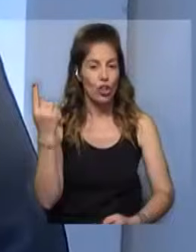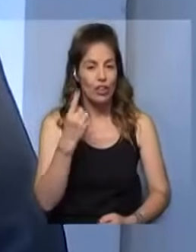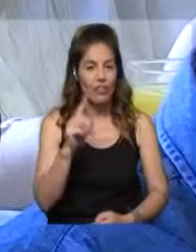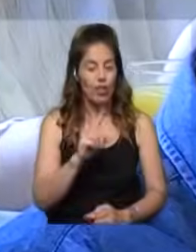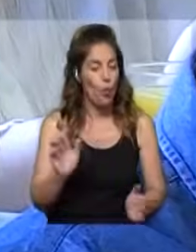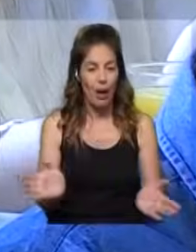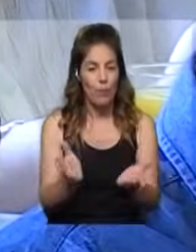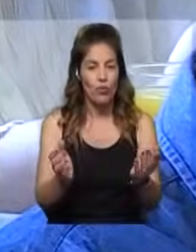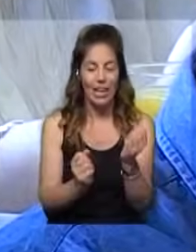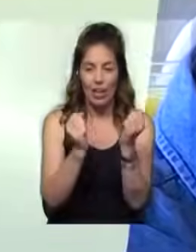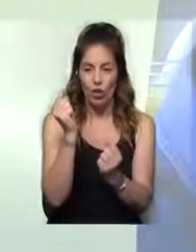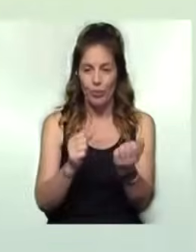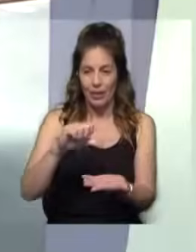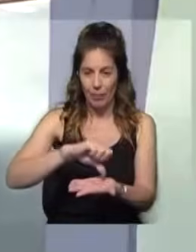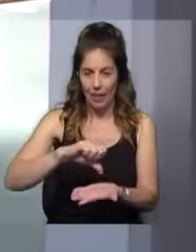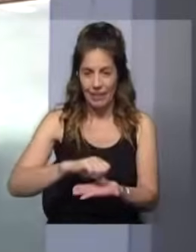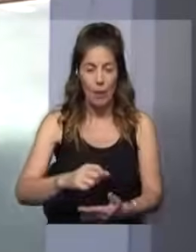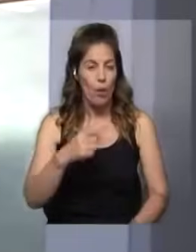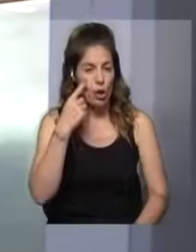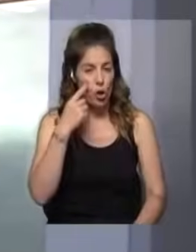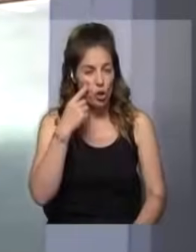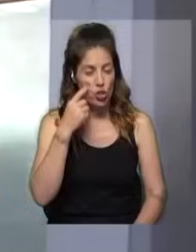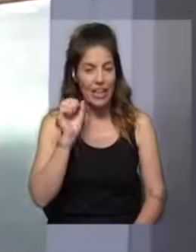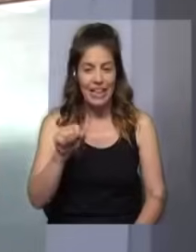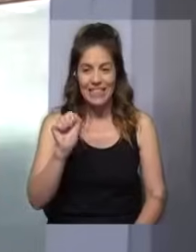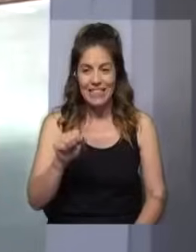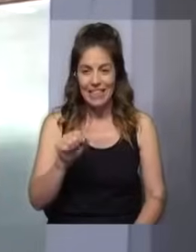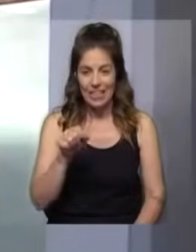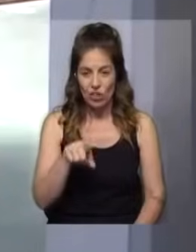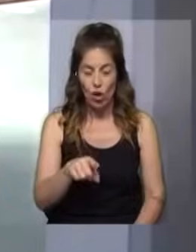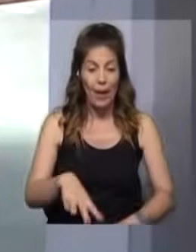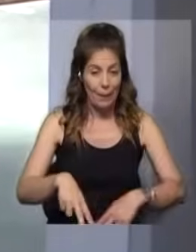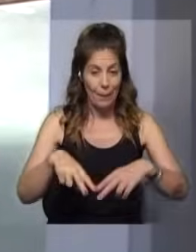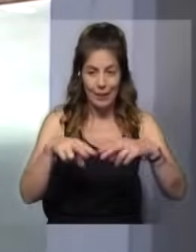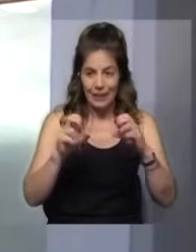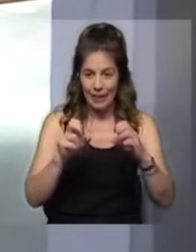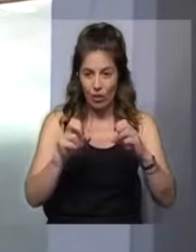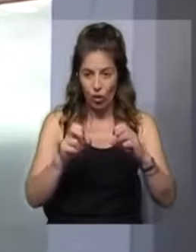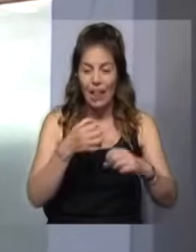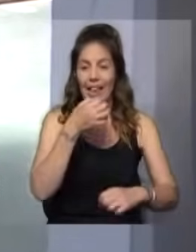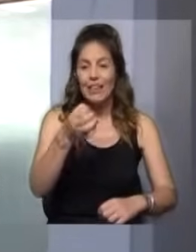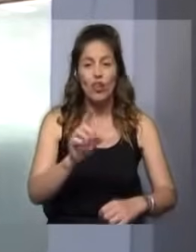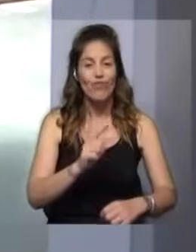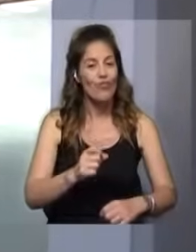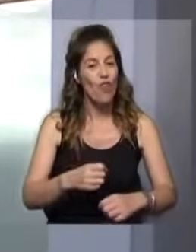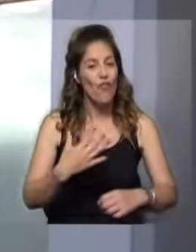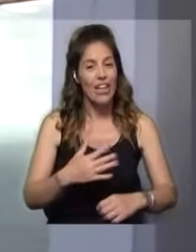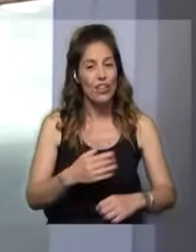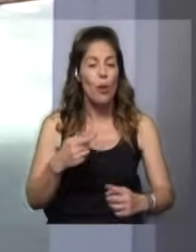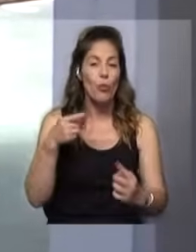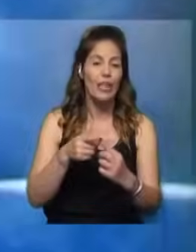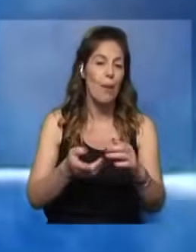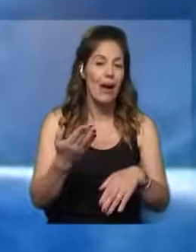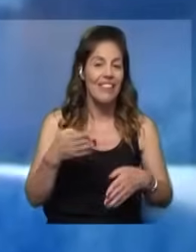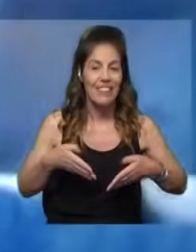a impulsar la economía del país tras conocer los datos del censo el demógrafo e investigador Ignacio pardo dijo que no es válido apuntar a que haya más